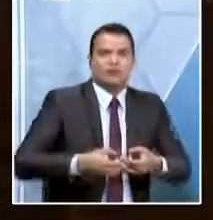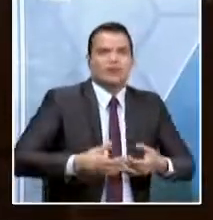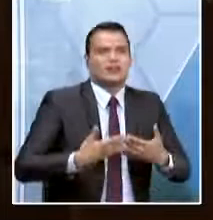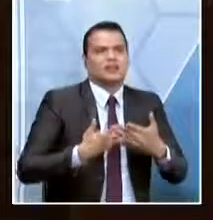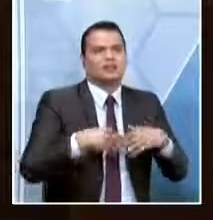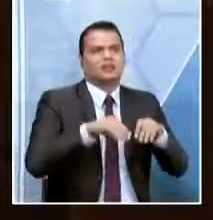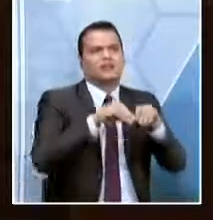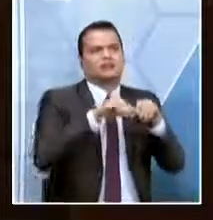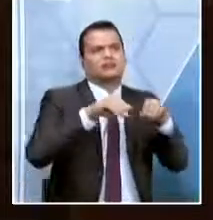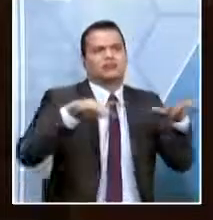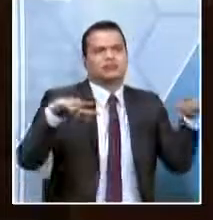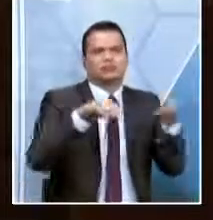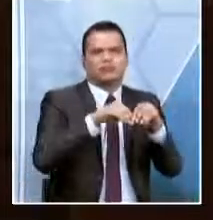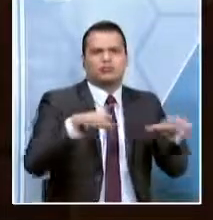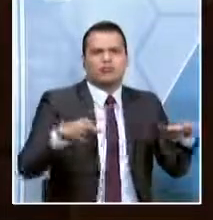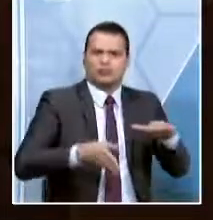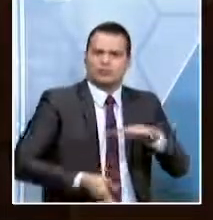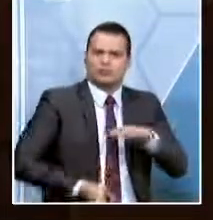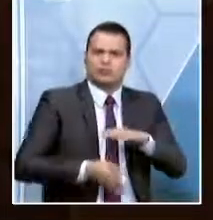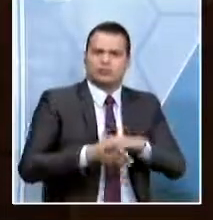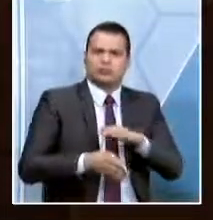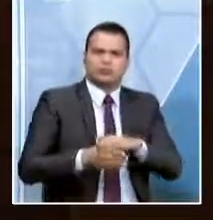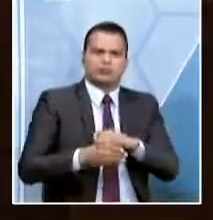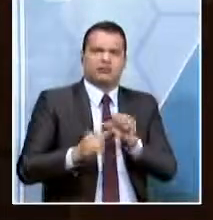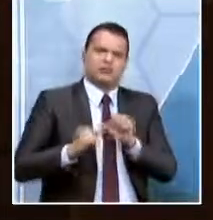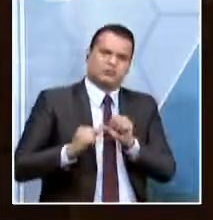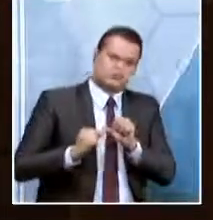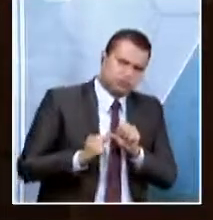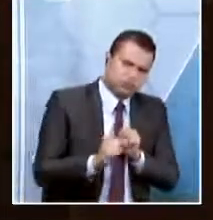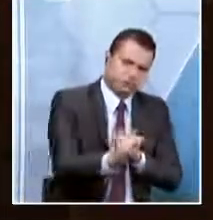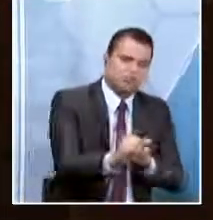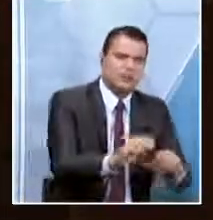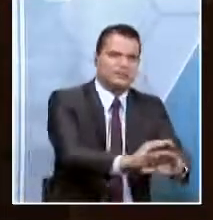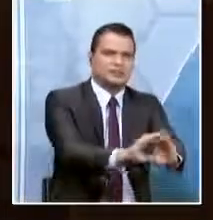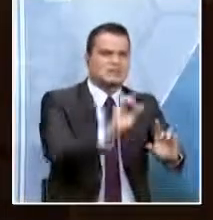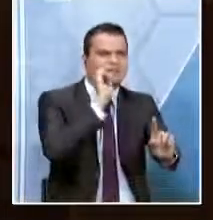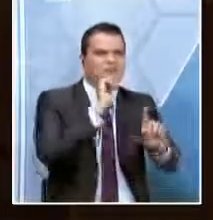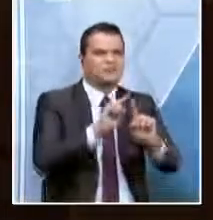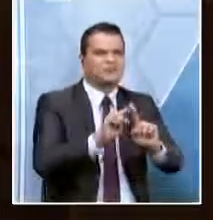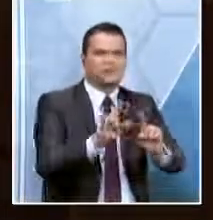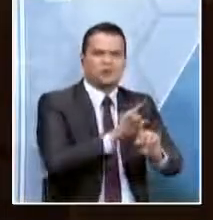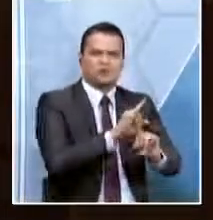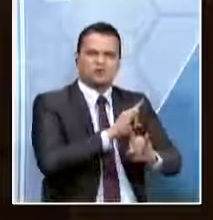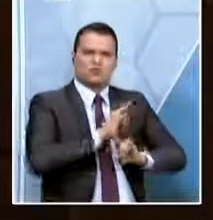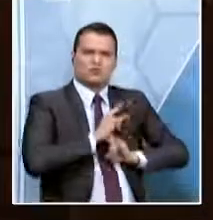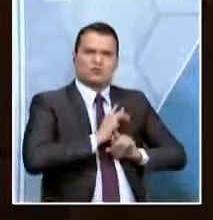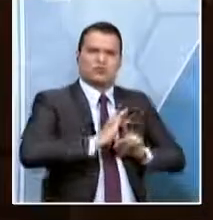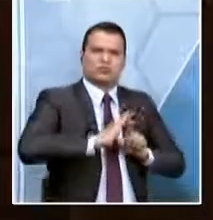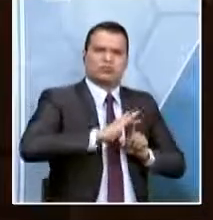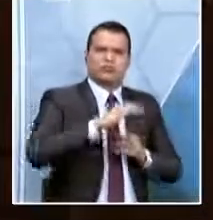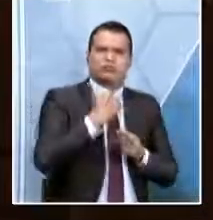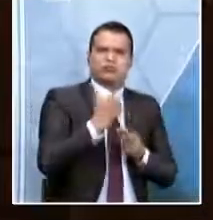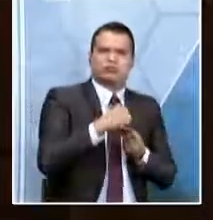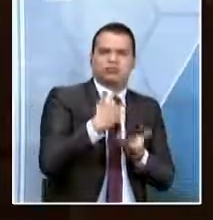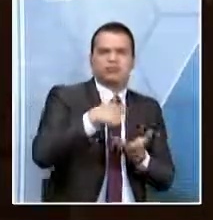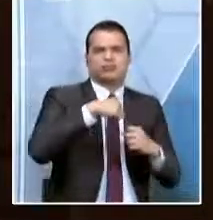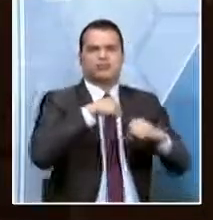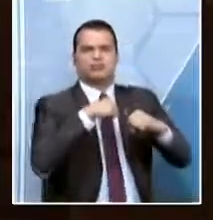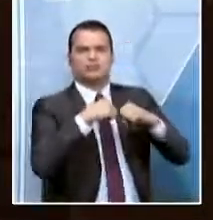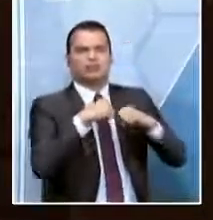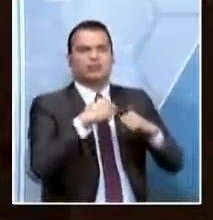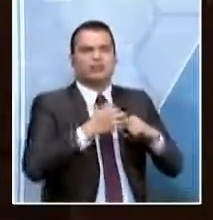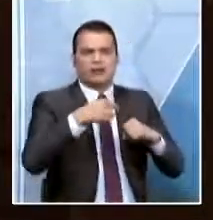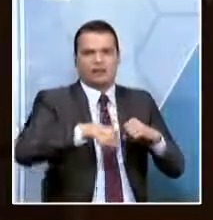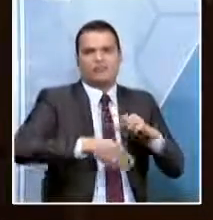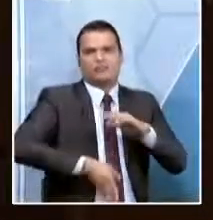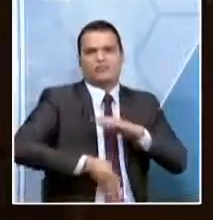los siglos de los siglos, para que nosotros sigamos sintiendo y disfrutando de la salsa como nuestro sentir, como nuestro diferencial y